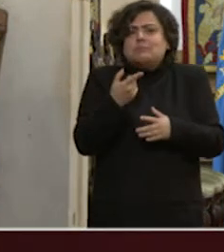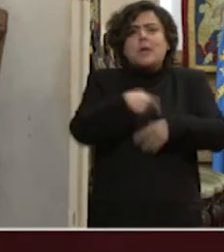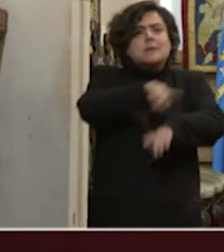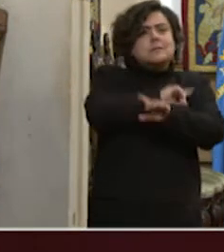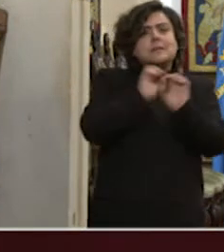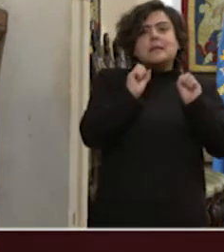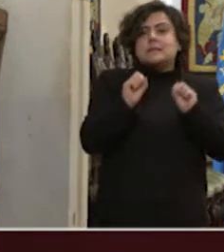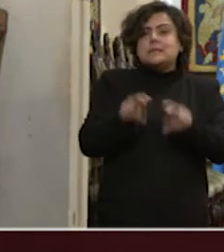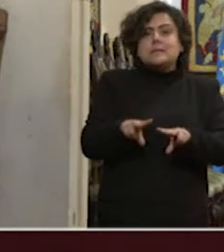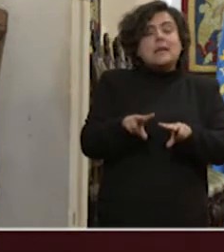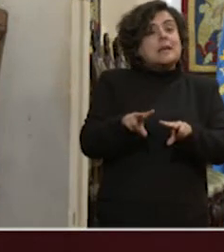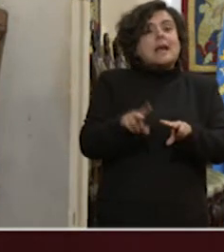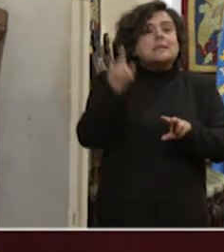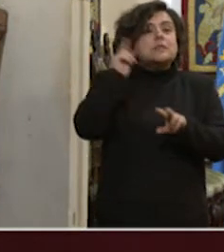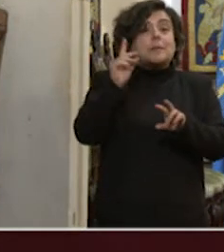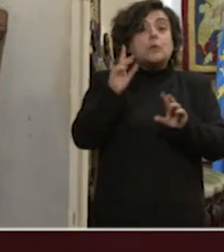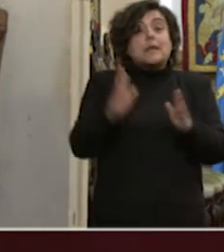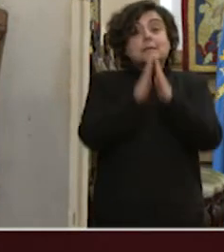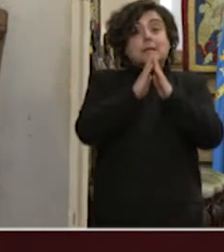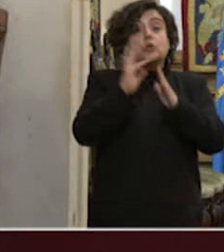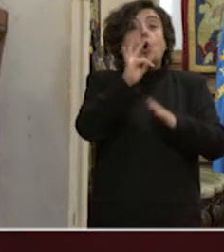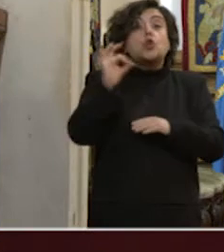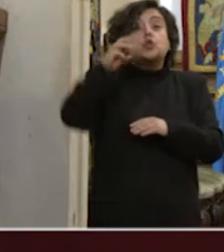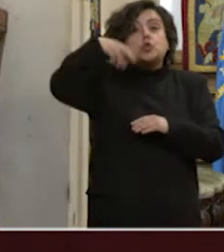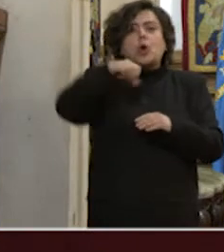la sabiduría de Tomás de Aquino ha perdurado hasta